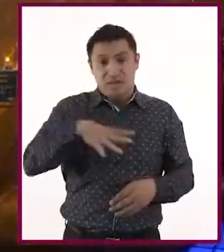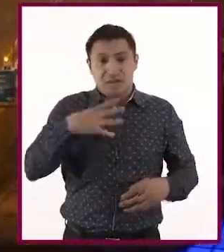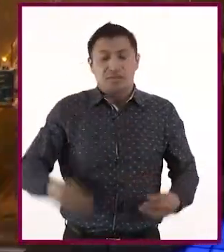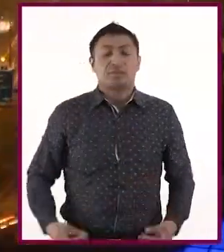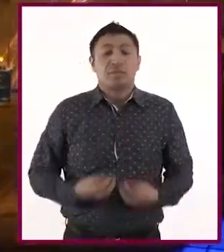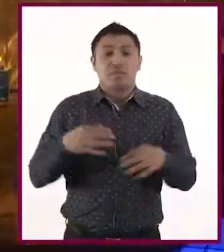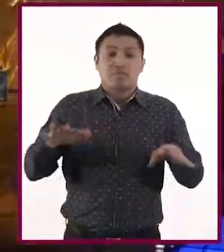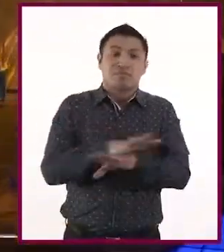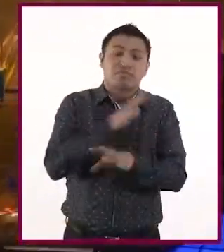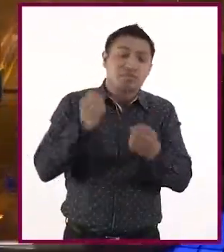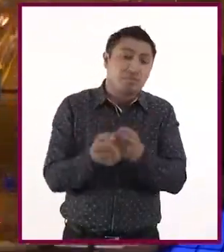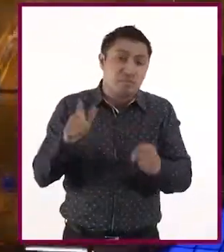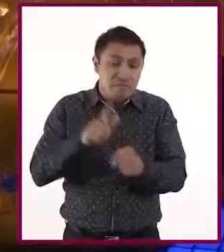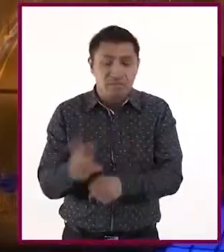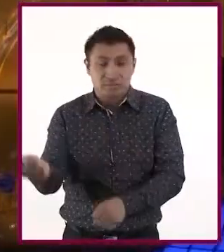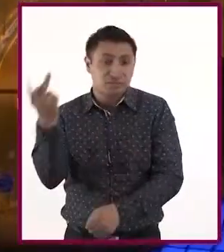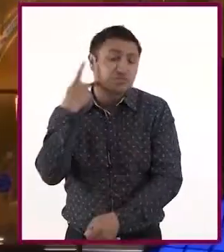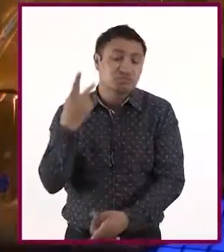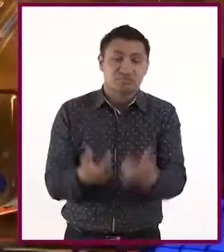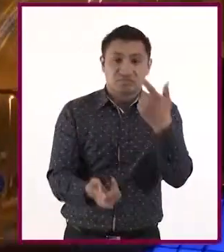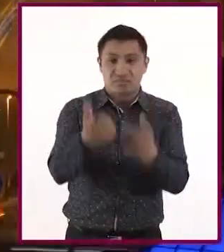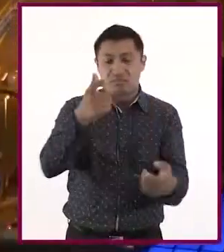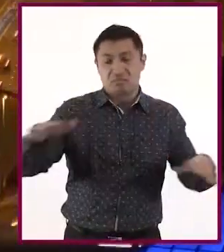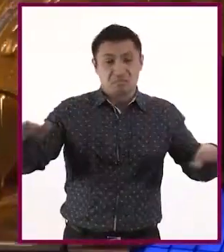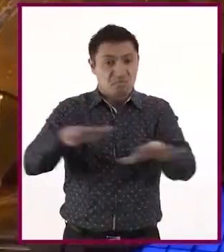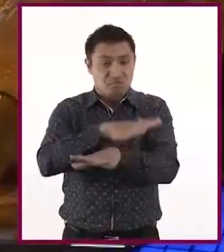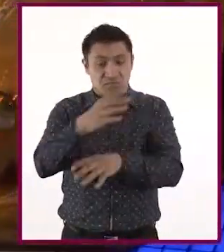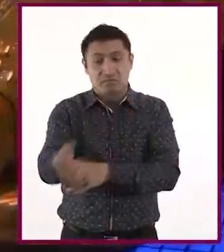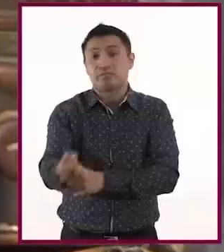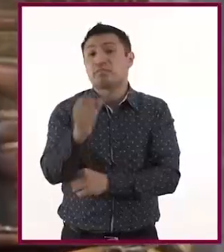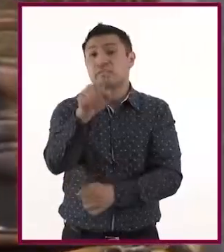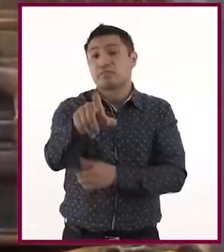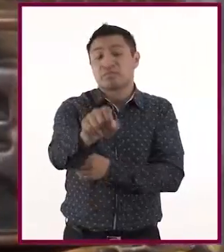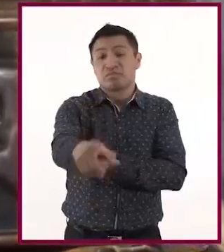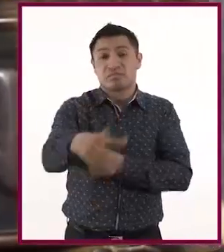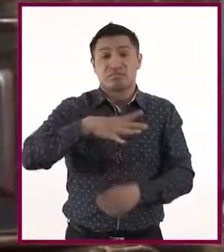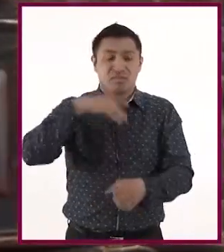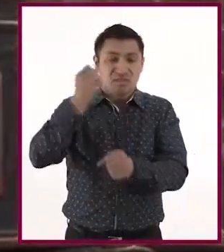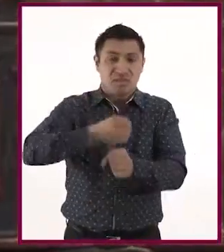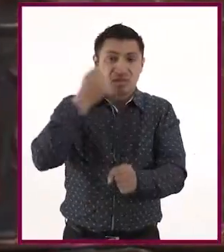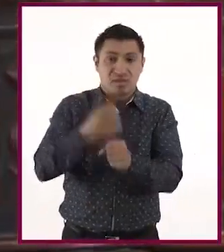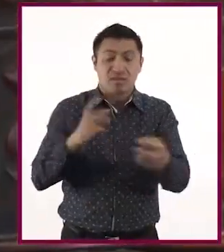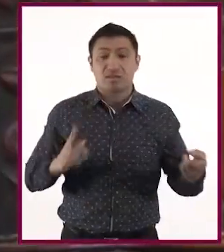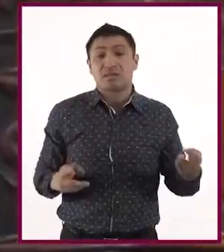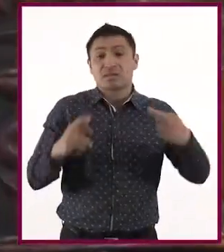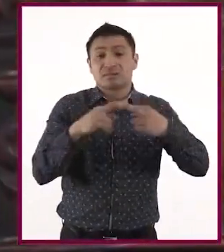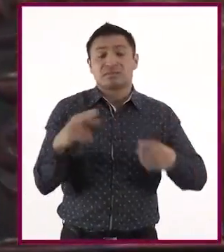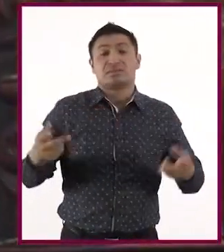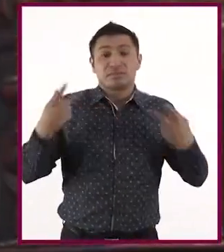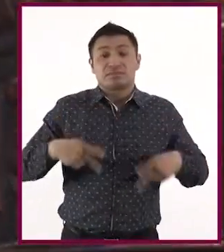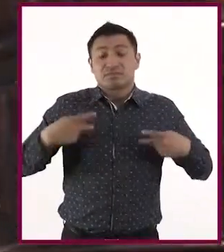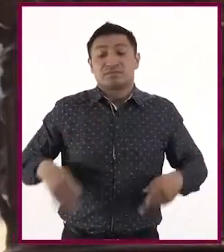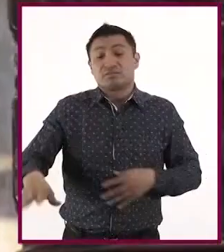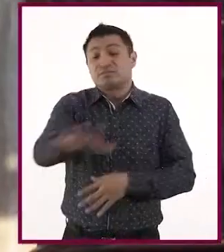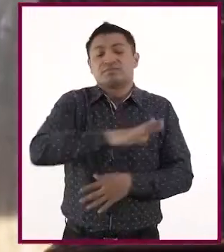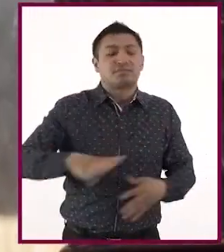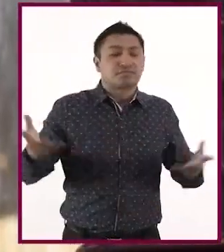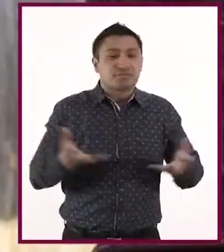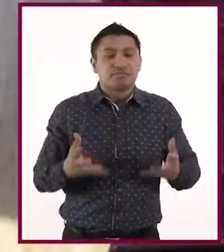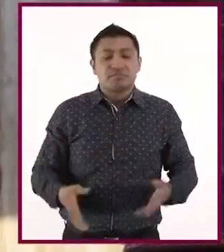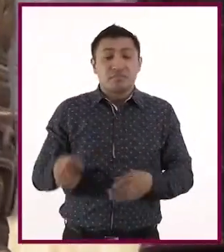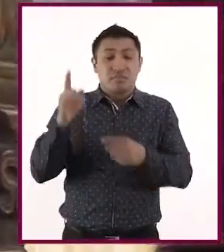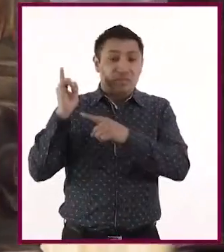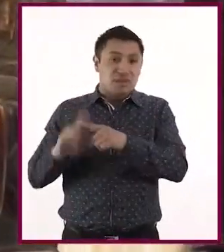cambios sociales, políticos y económicos. Asimismo, las prácticas religiosas de la población se fueron haciendo